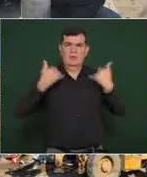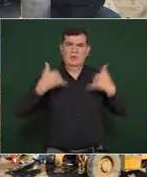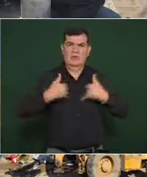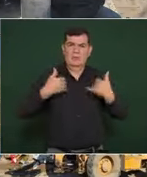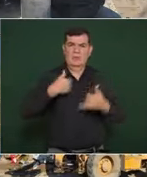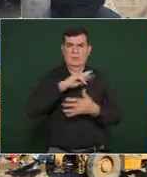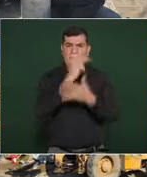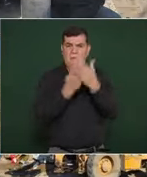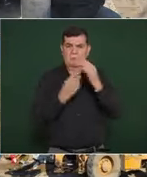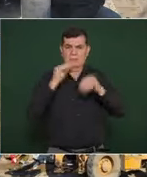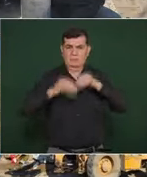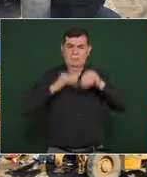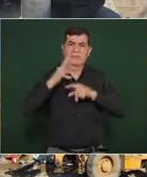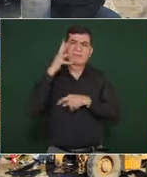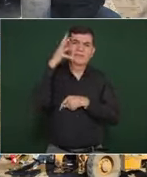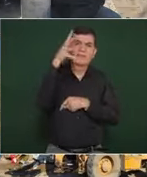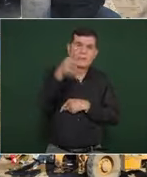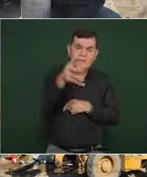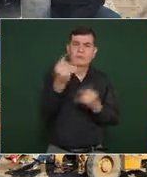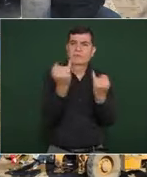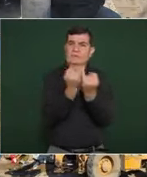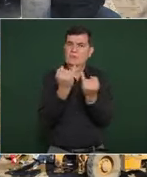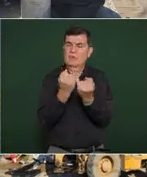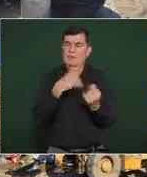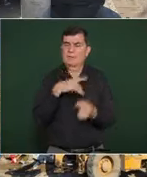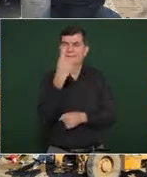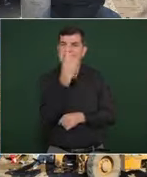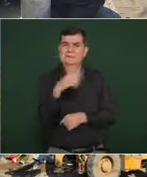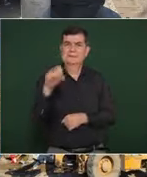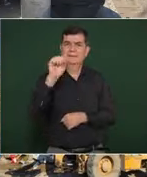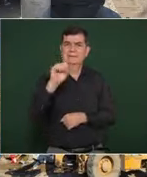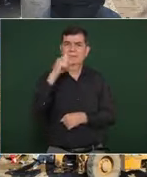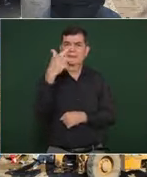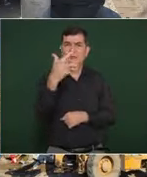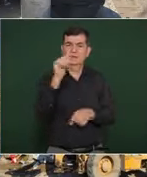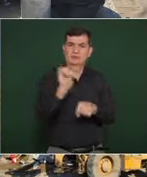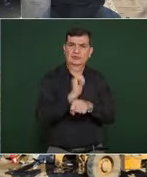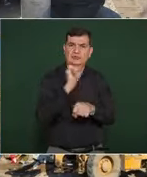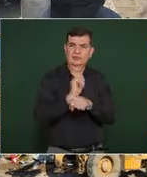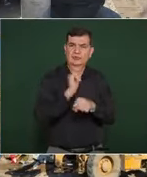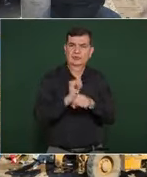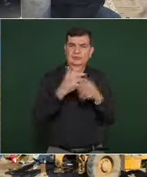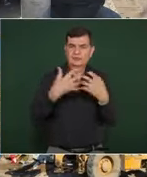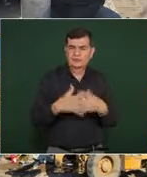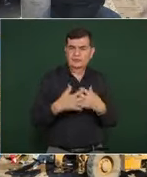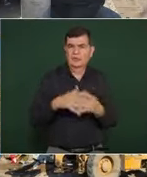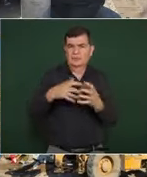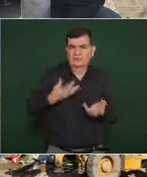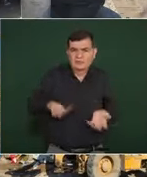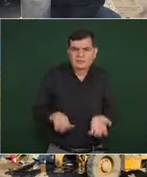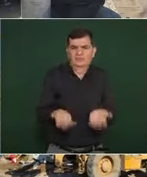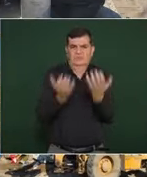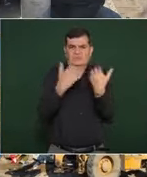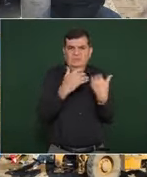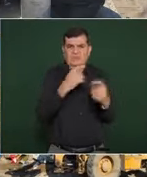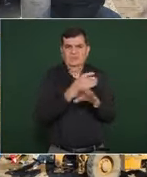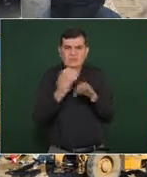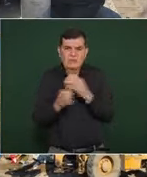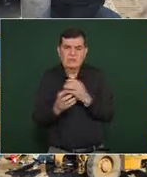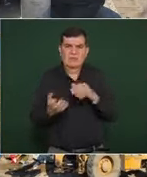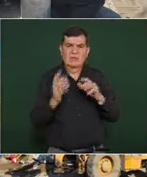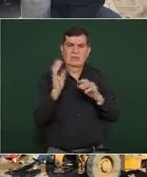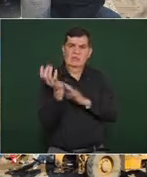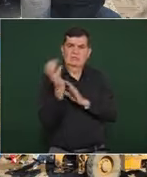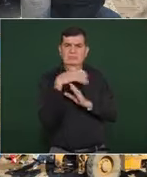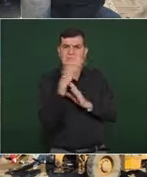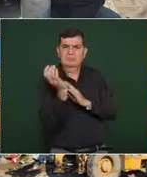programa Construyendo el Futuro, también más de 168 vehículos, maquinaria, retroexcavadoras, camiones de volteo, que